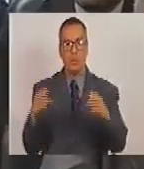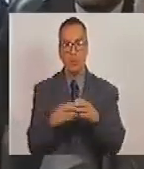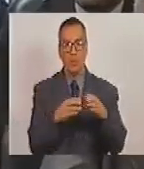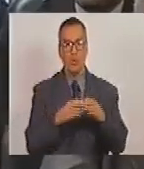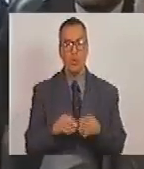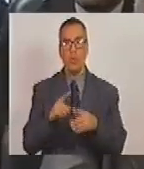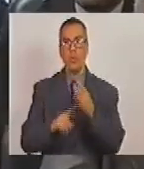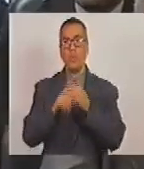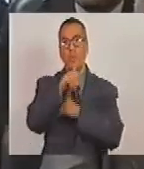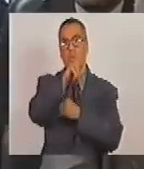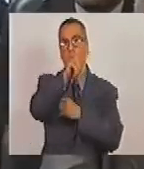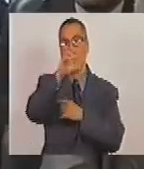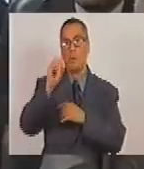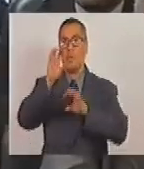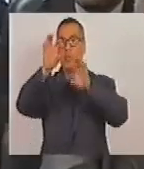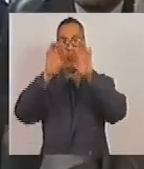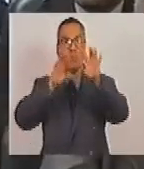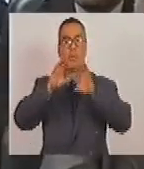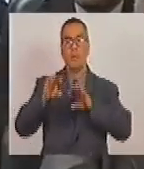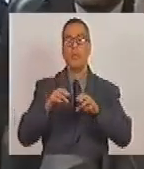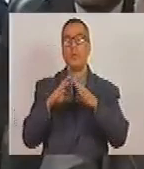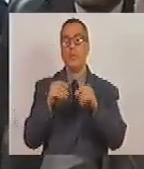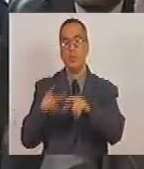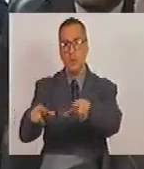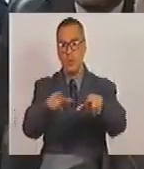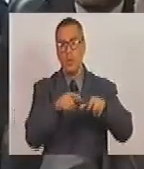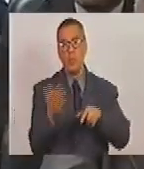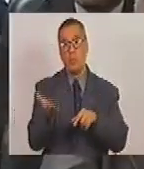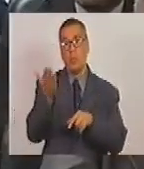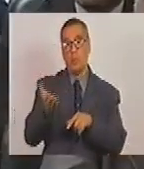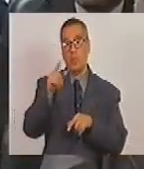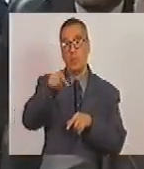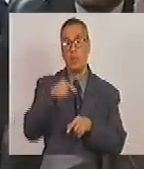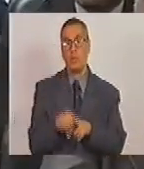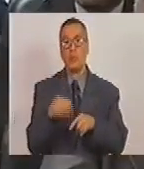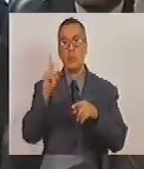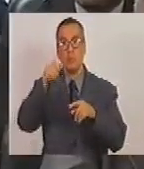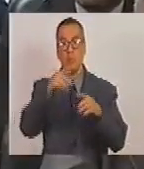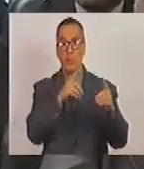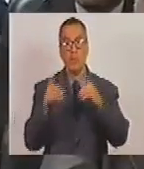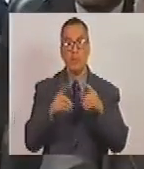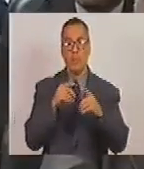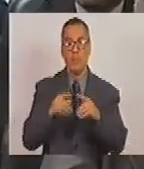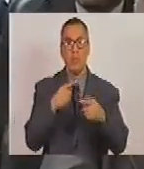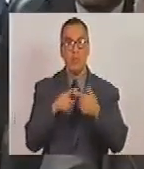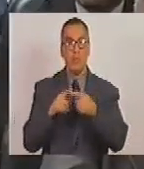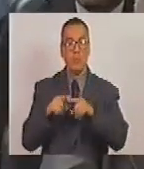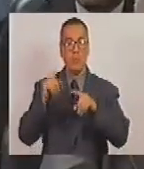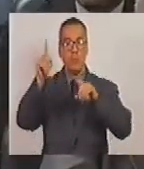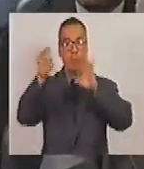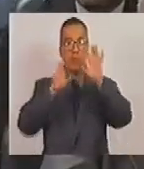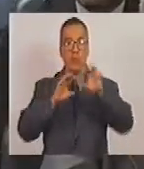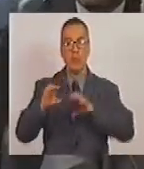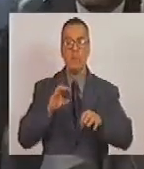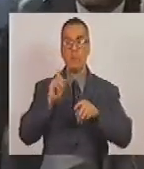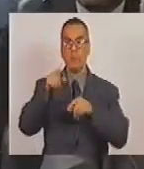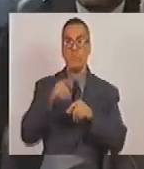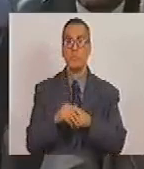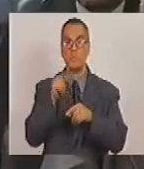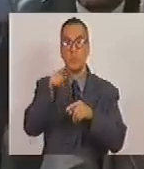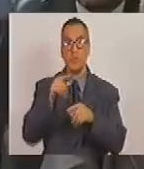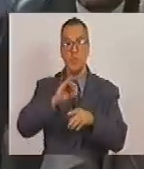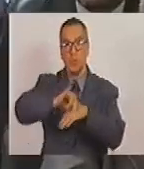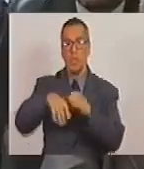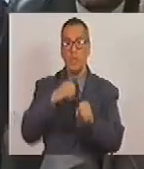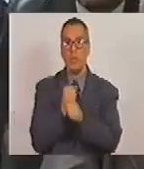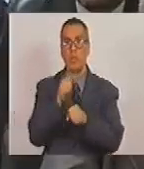a 120 países, es un espacio importantísimo que, además de debatir y promover el multilateralismo, particularmente en esta